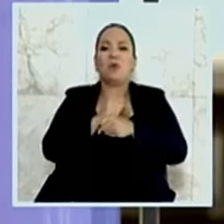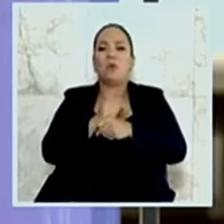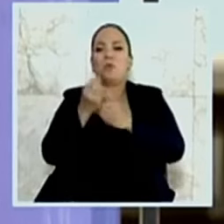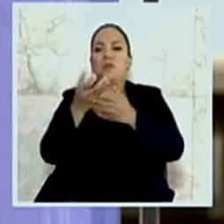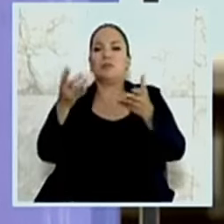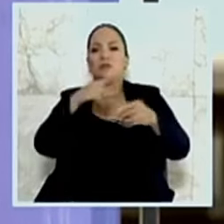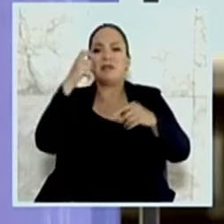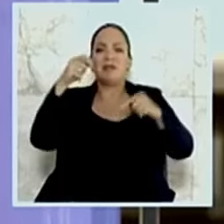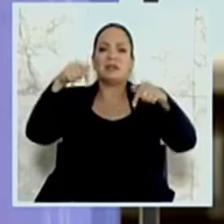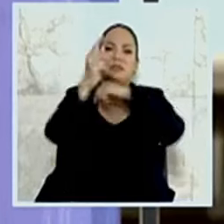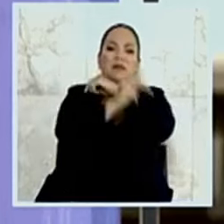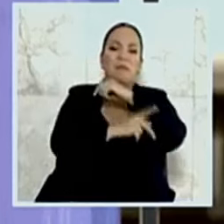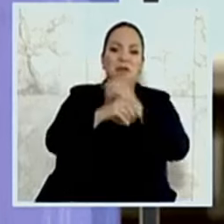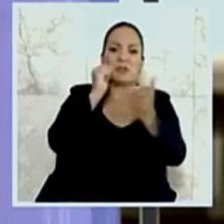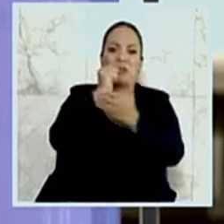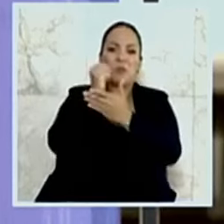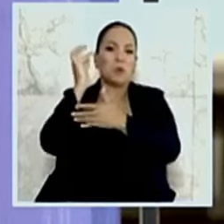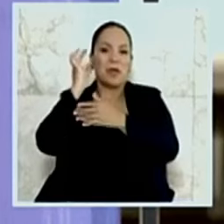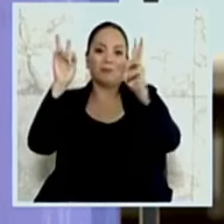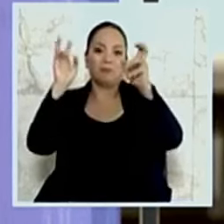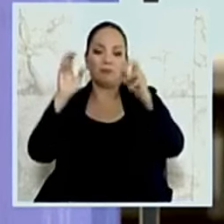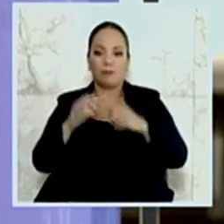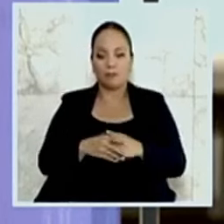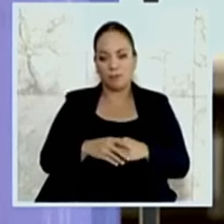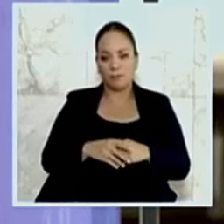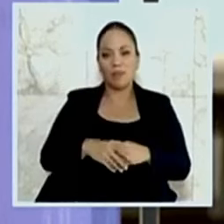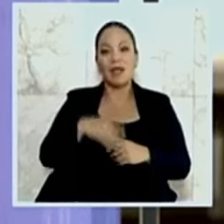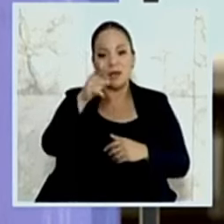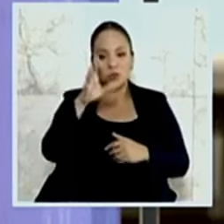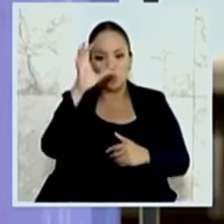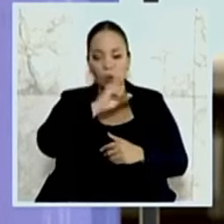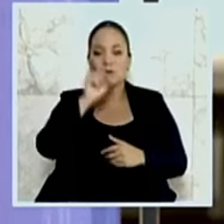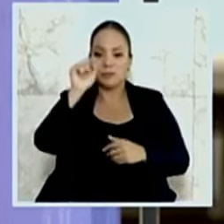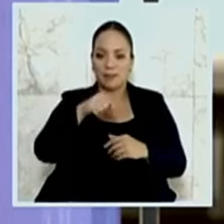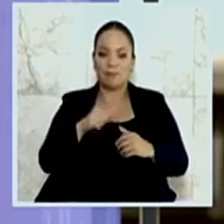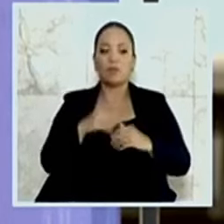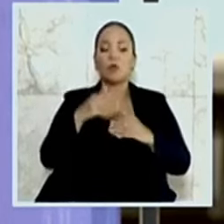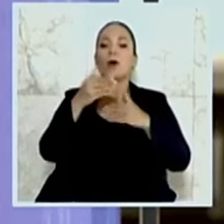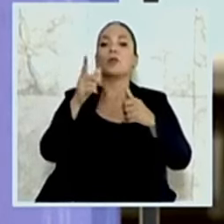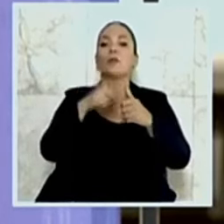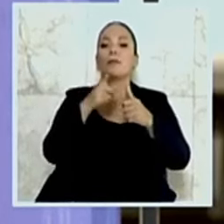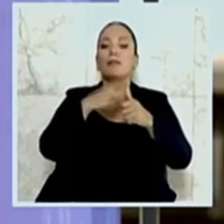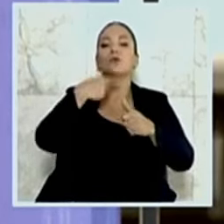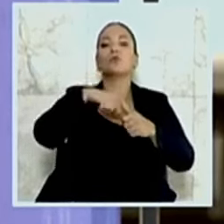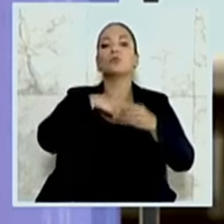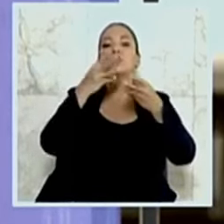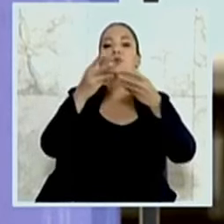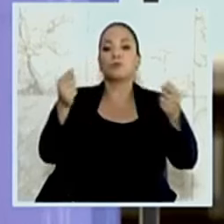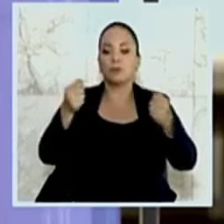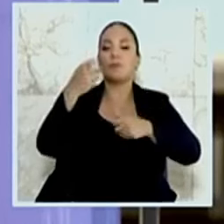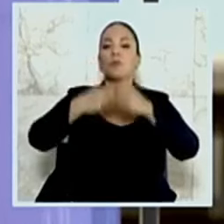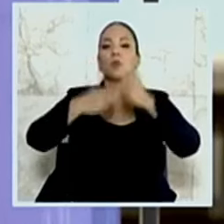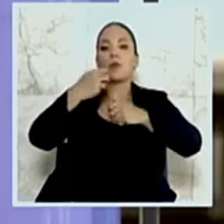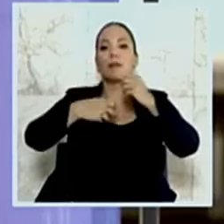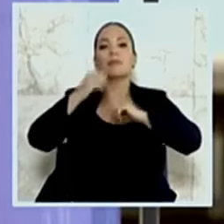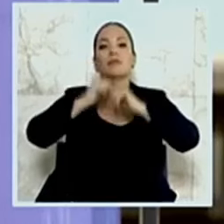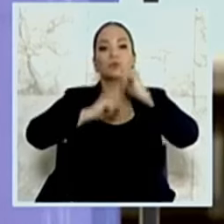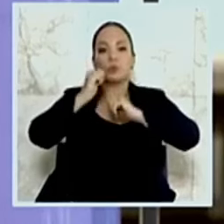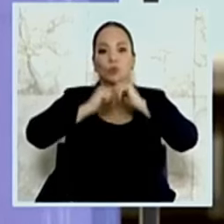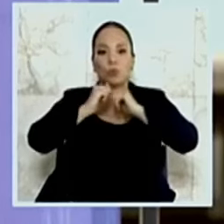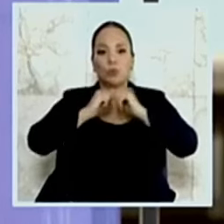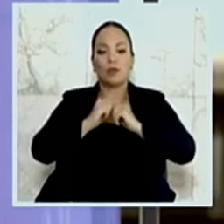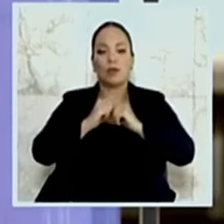y yo quiero ver a cierto diputado y diputados gritando que cometimos un genocidio en este país. ¿Que hay que